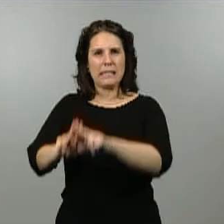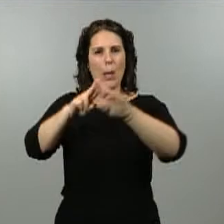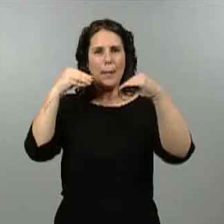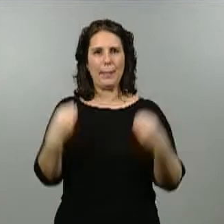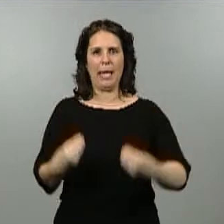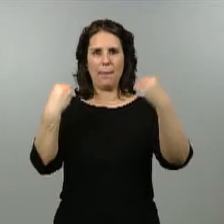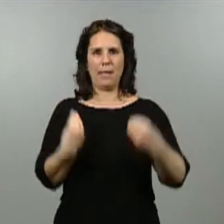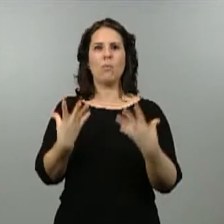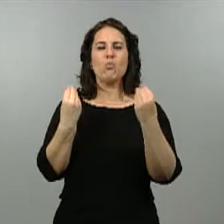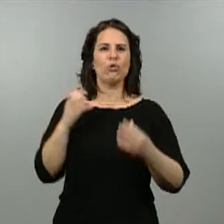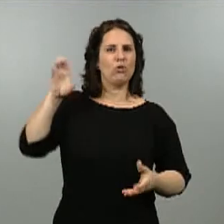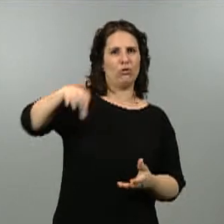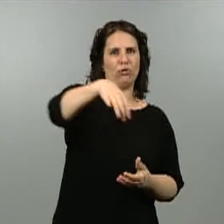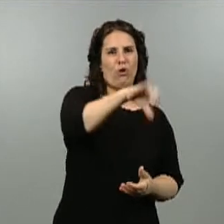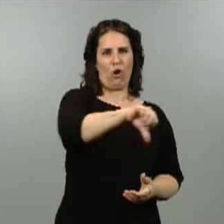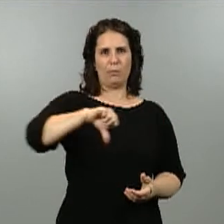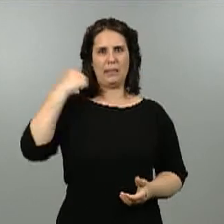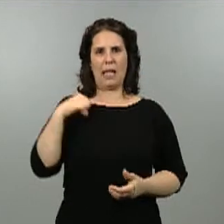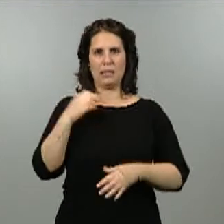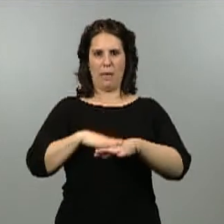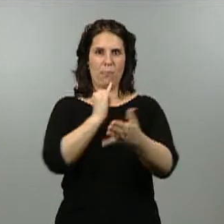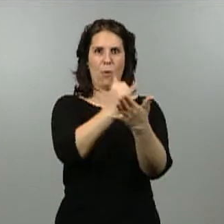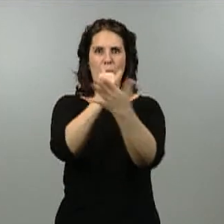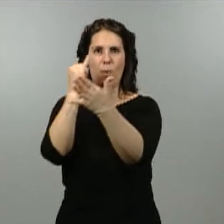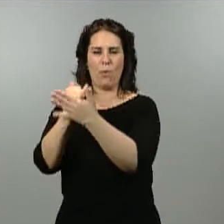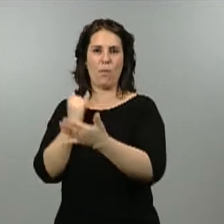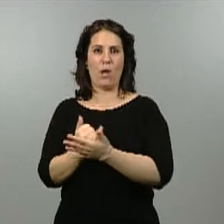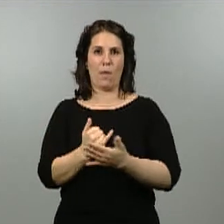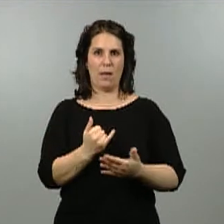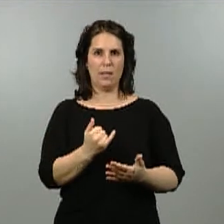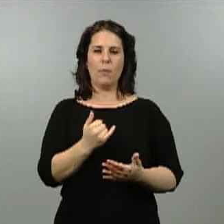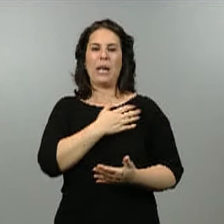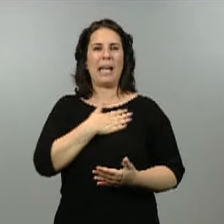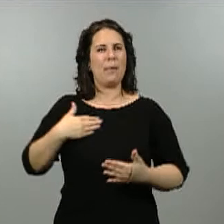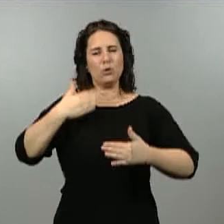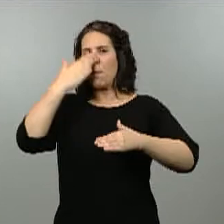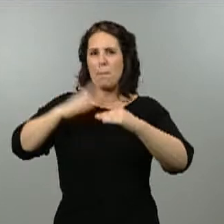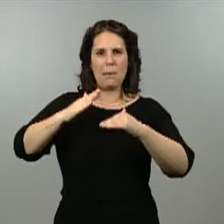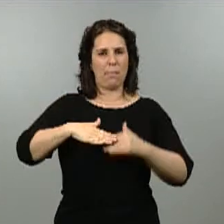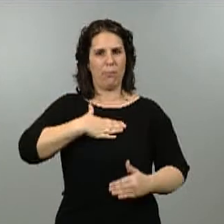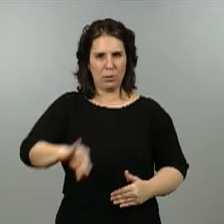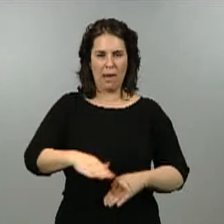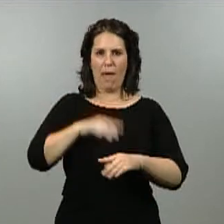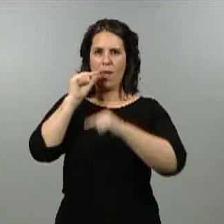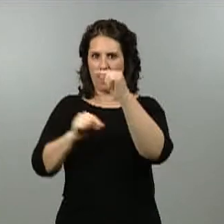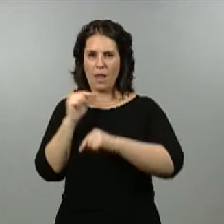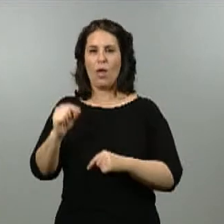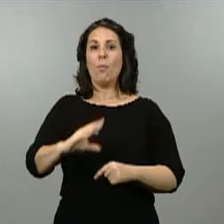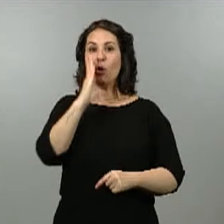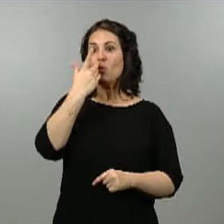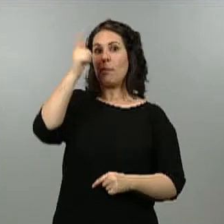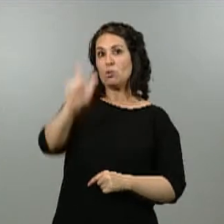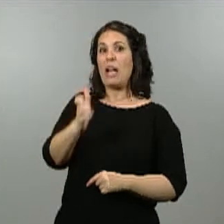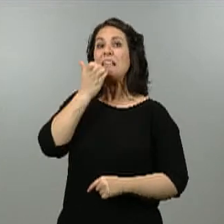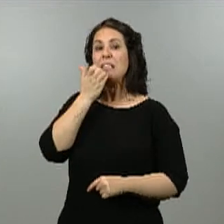con lo cual reducimos la probabilidad de que una persona que esté en estado infectivo, es decir, que pueda transmitir la enfermedad, pueda llegar a estar